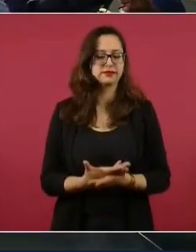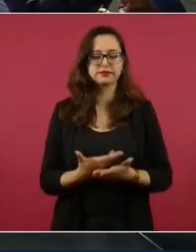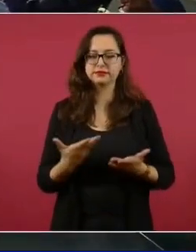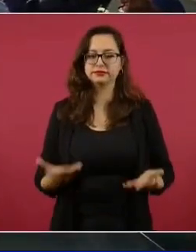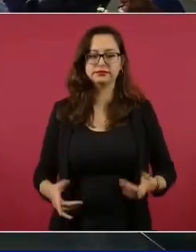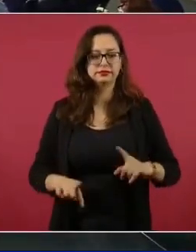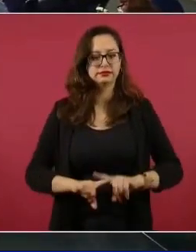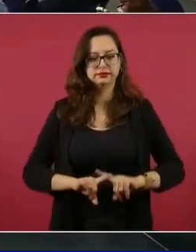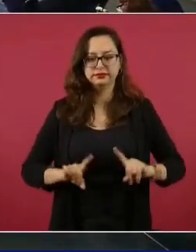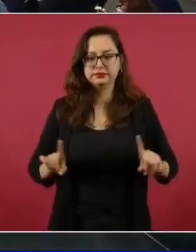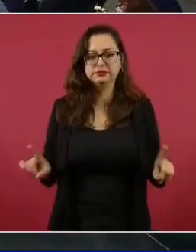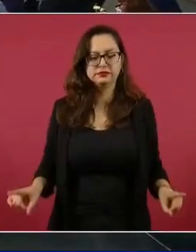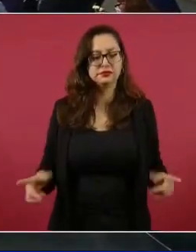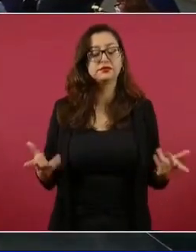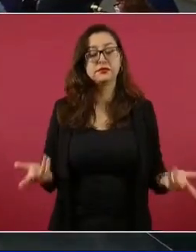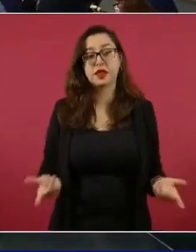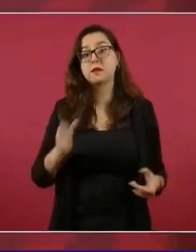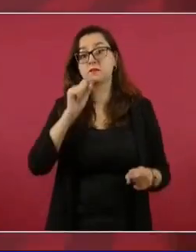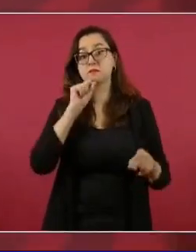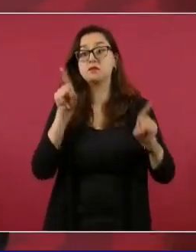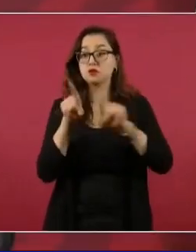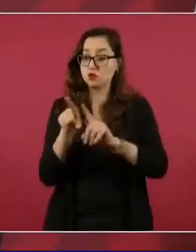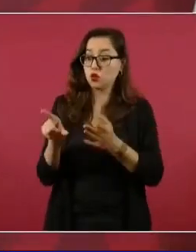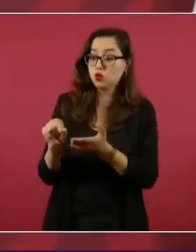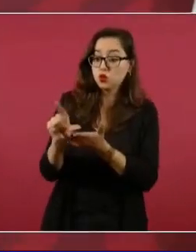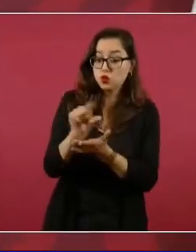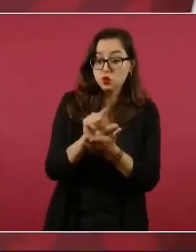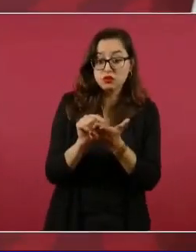pues no le hace pagar, pero a ver,